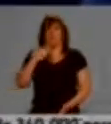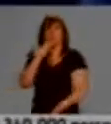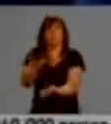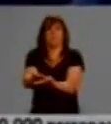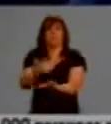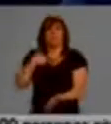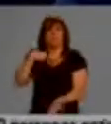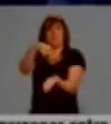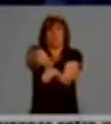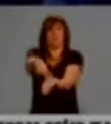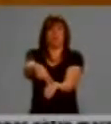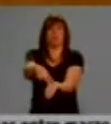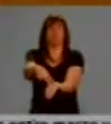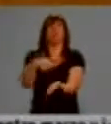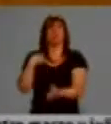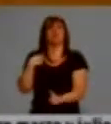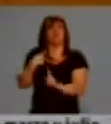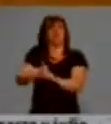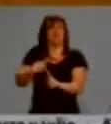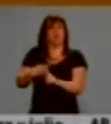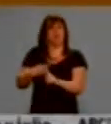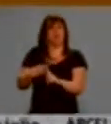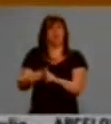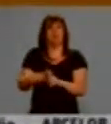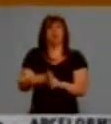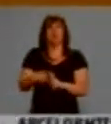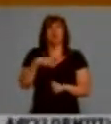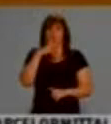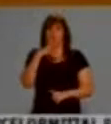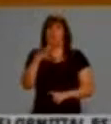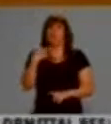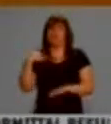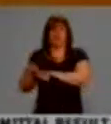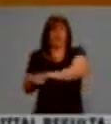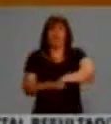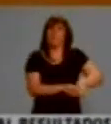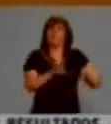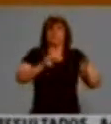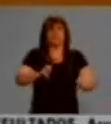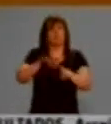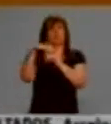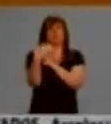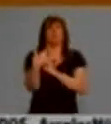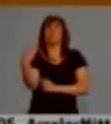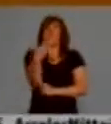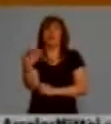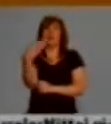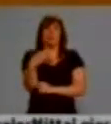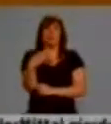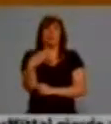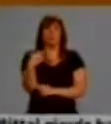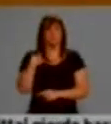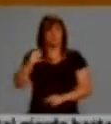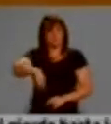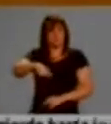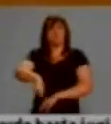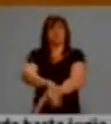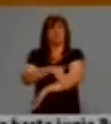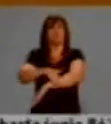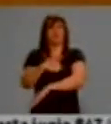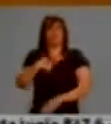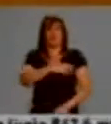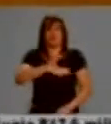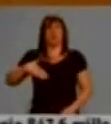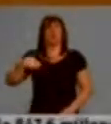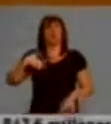primer signo positivo de que se entendía, más allá del caso Bárcenas, de que el presidente del Gobierno quería